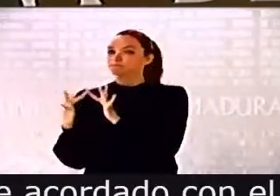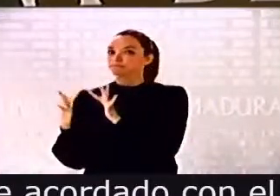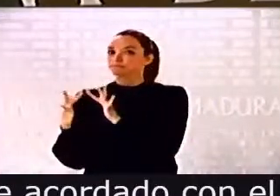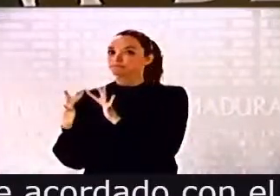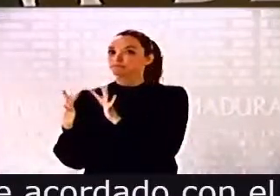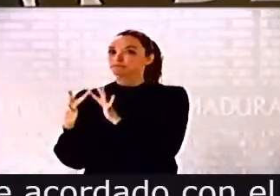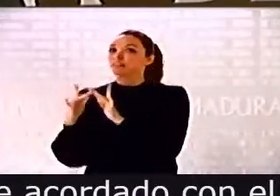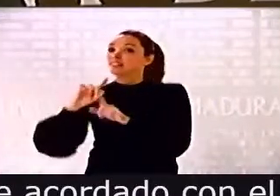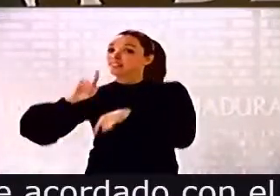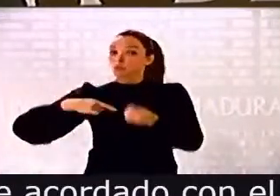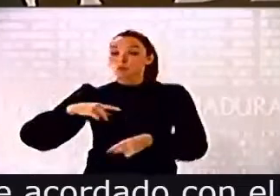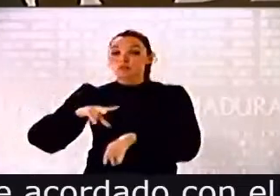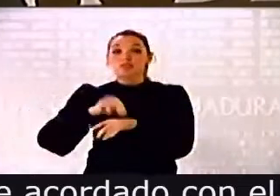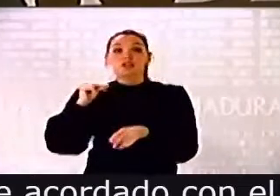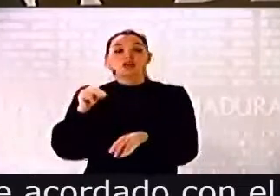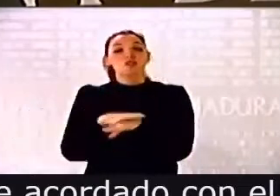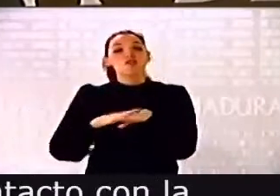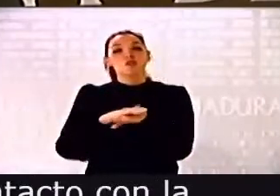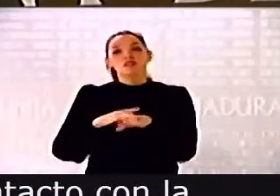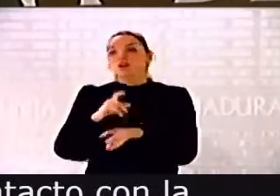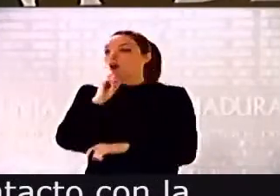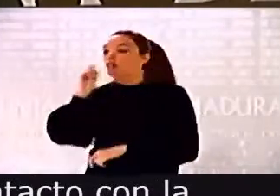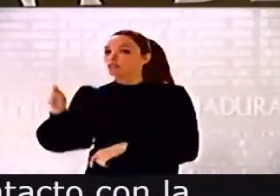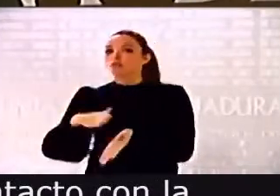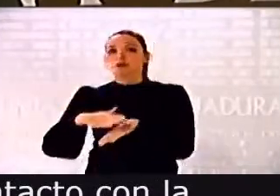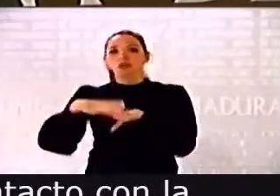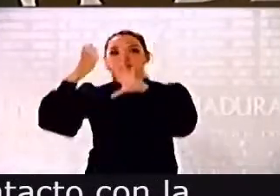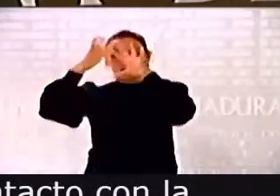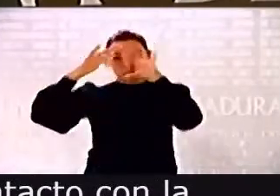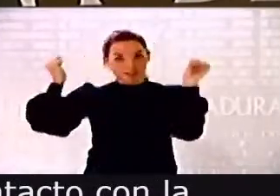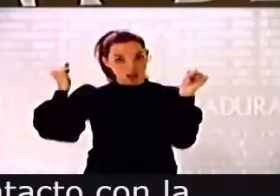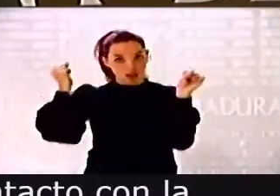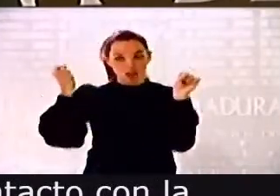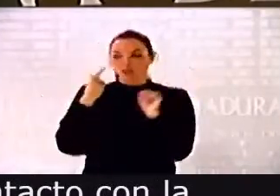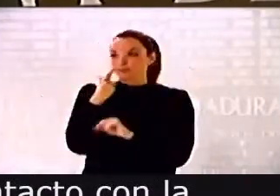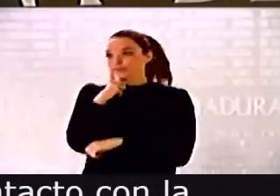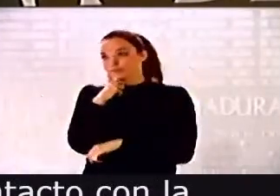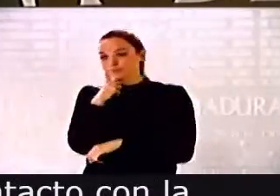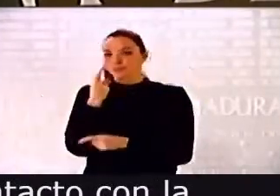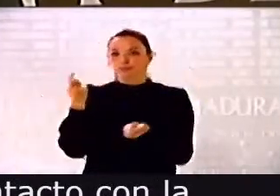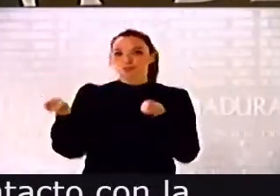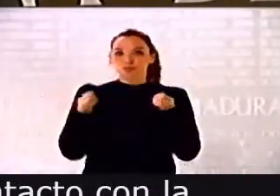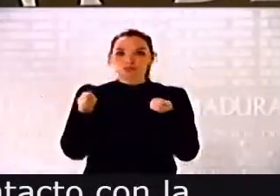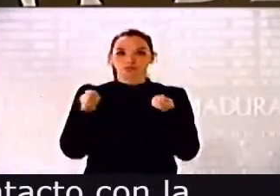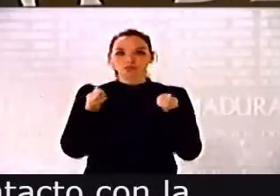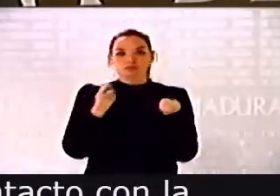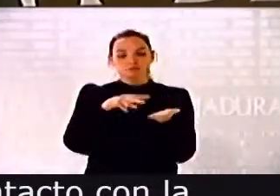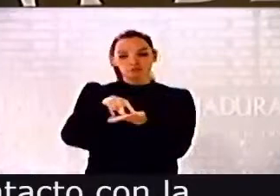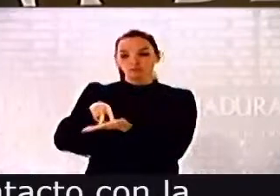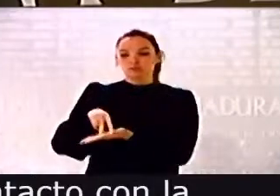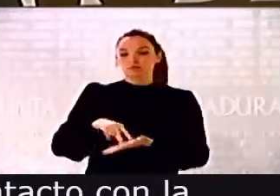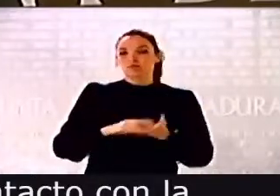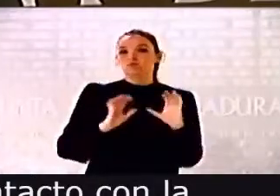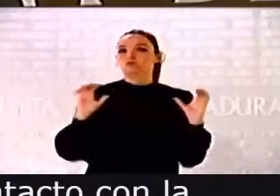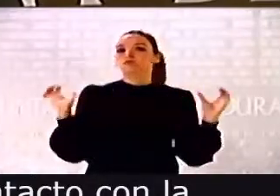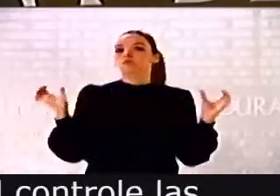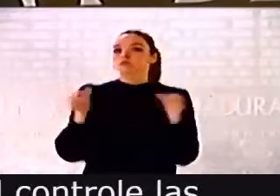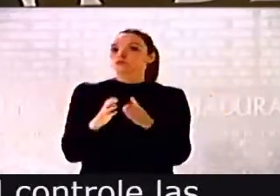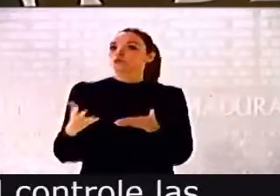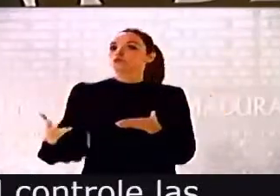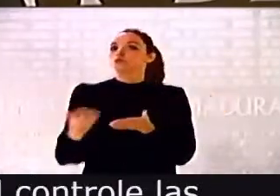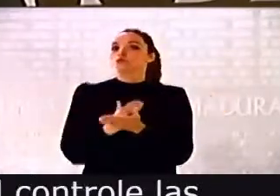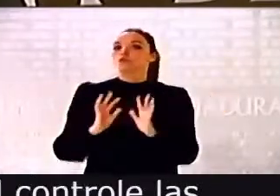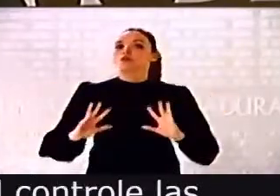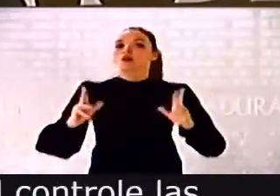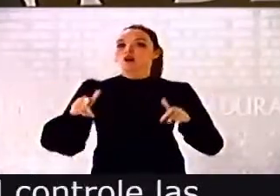del Gobierno para que la Guardia Civil controle las reuniones que se celebran en el